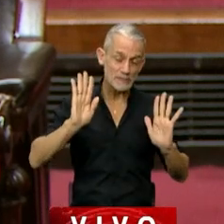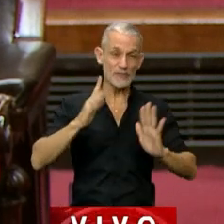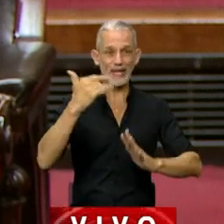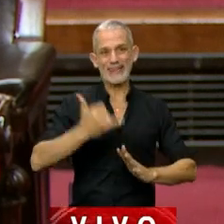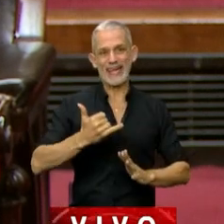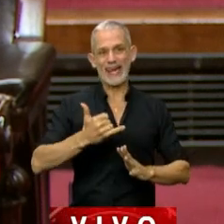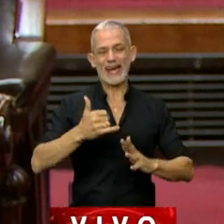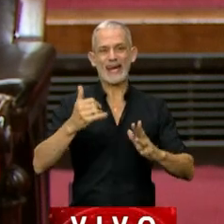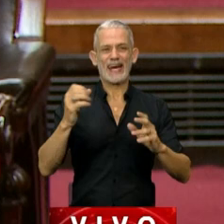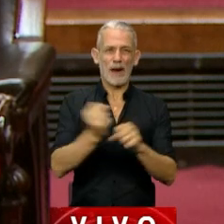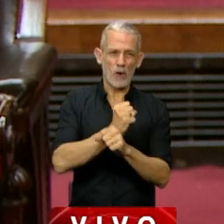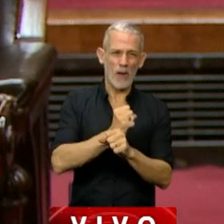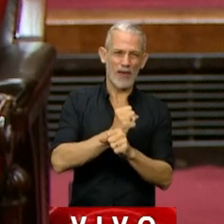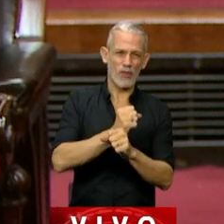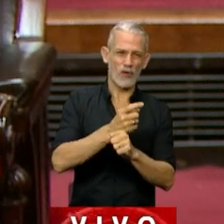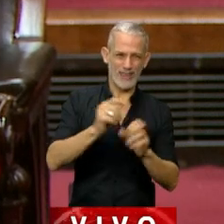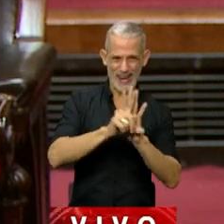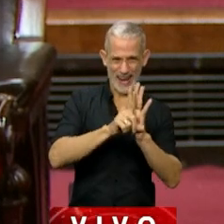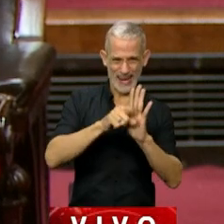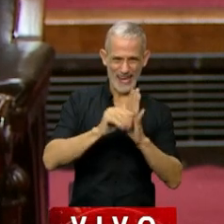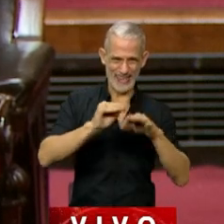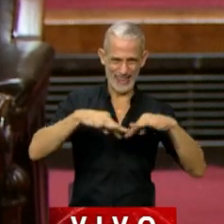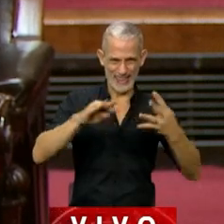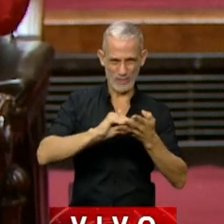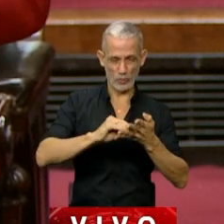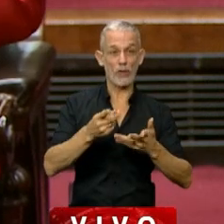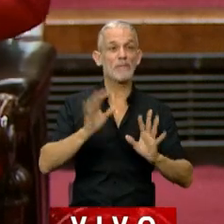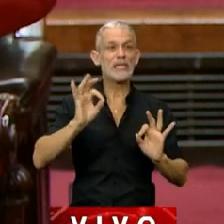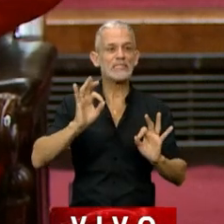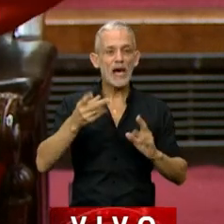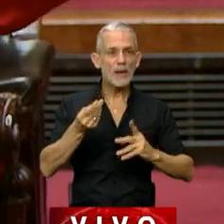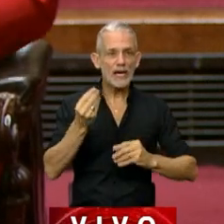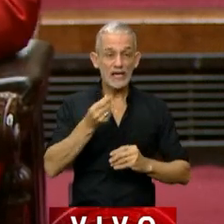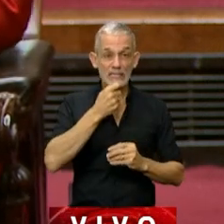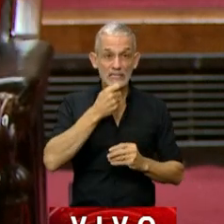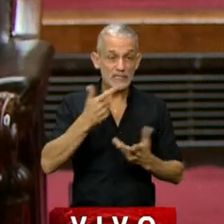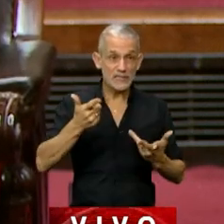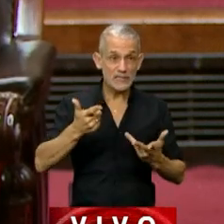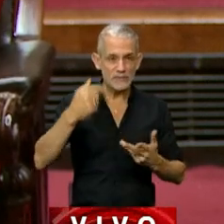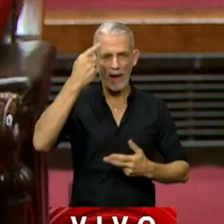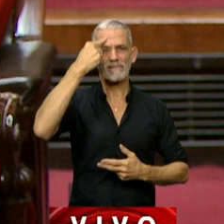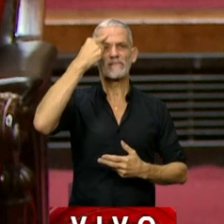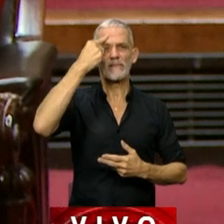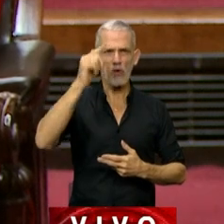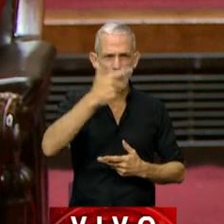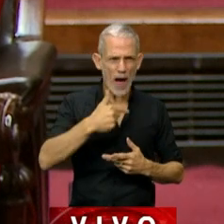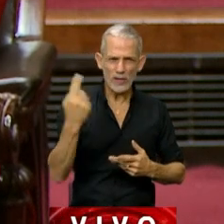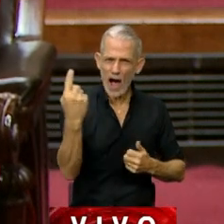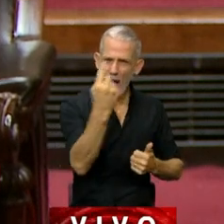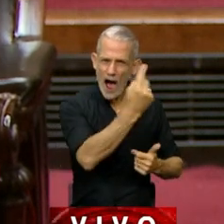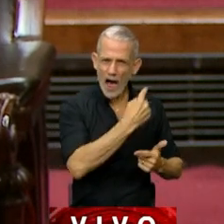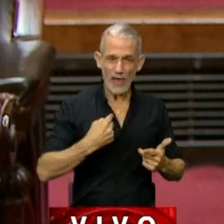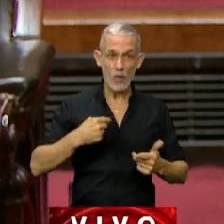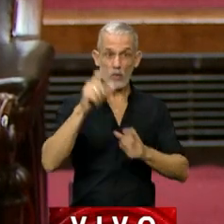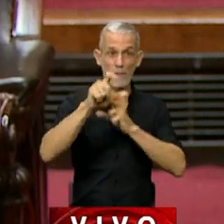tener media sanción para esta ley, pero saber que si no nos concientizamos todos y cada uno